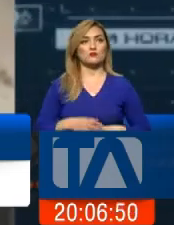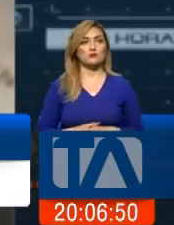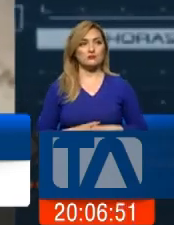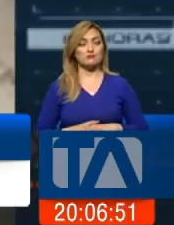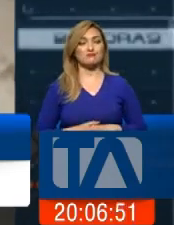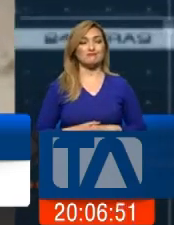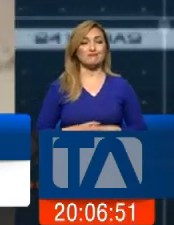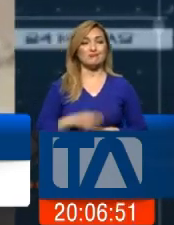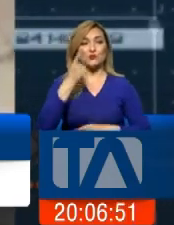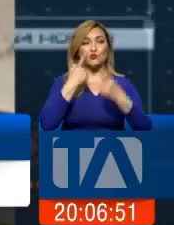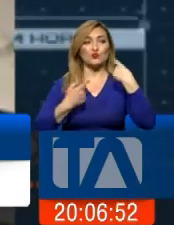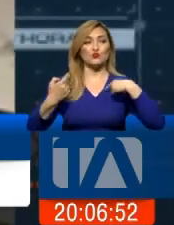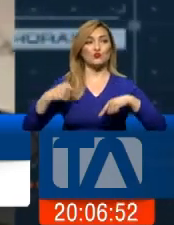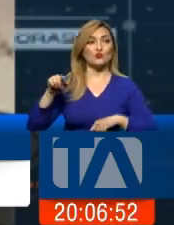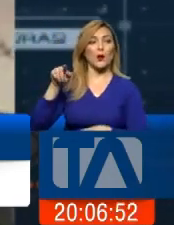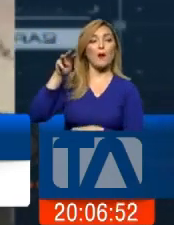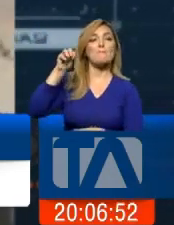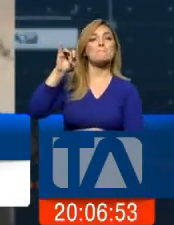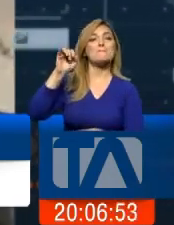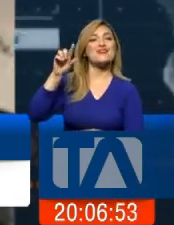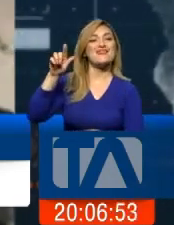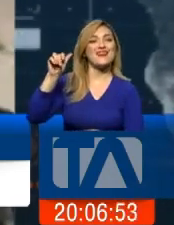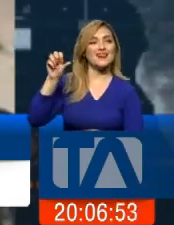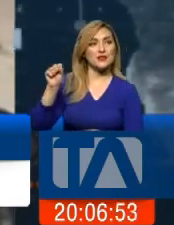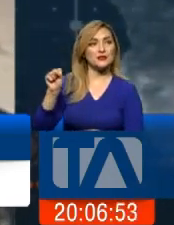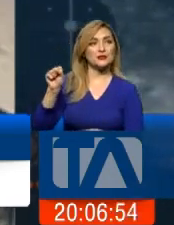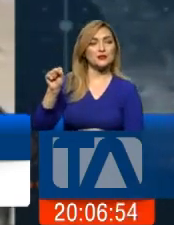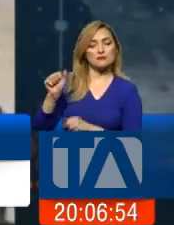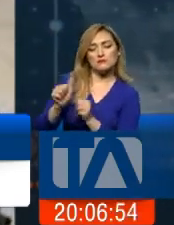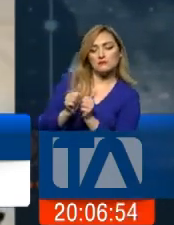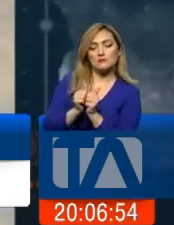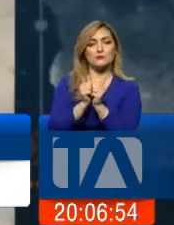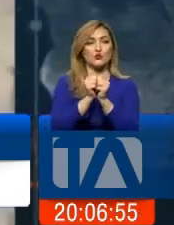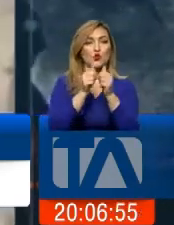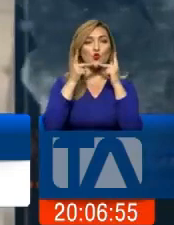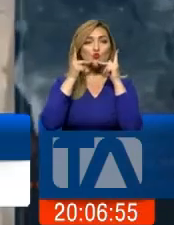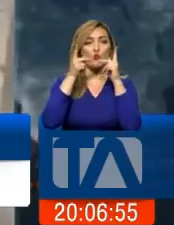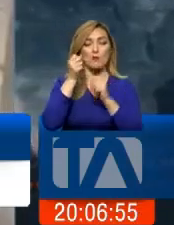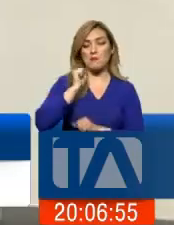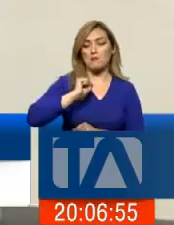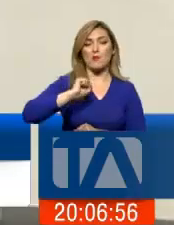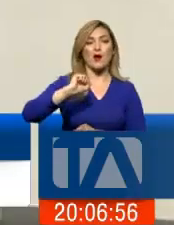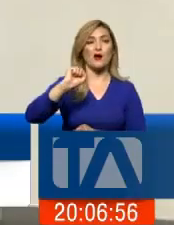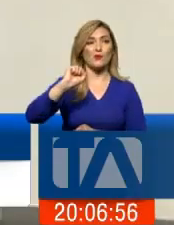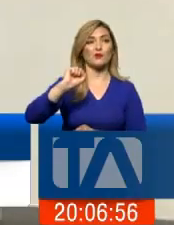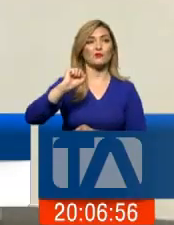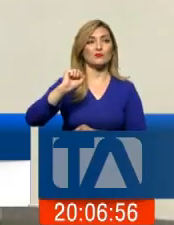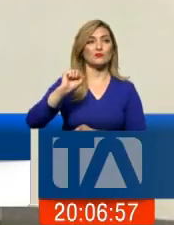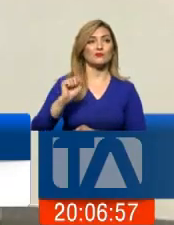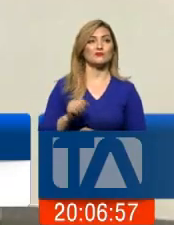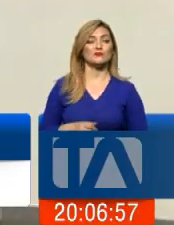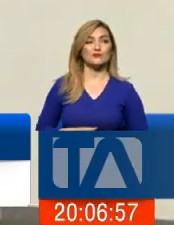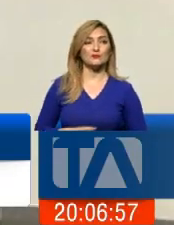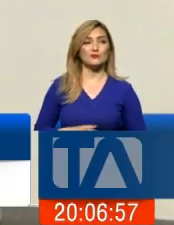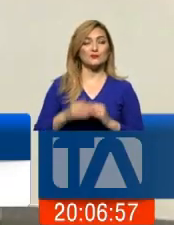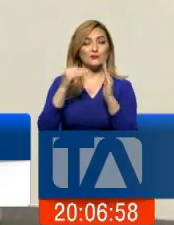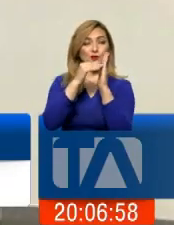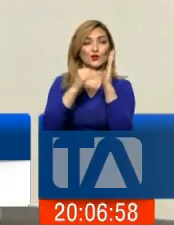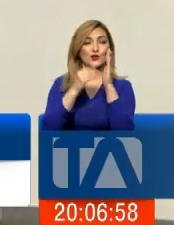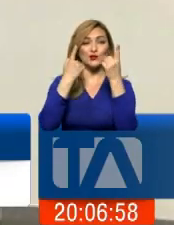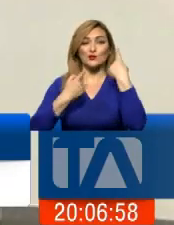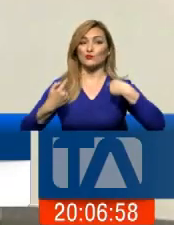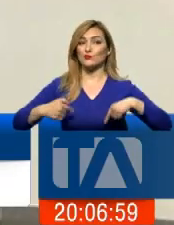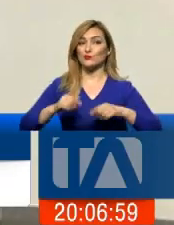recupera de sus heridas Jocelyn Mieles, quien ha hecho público que viajaba en compañía de Daniel Salcedo Bonilla, quien no consta en la lista de